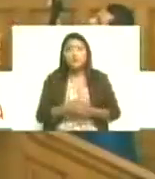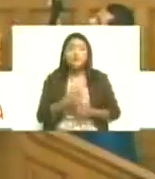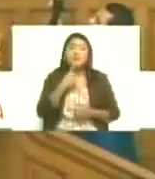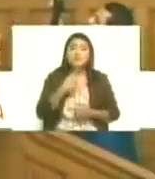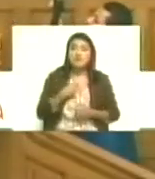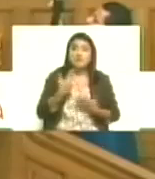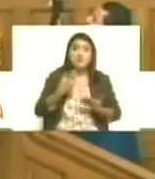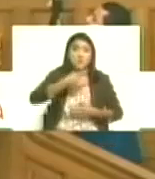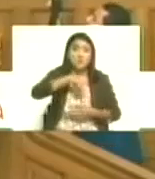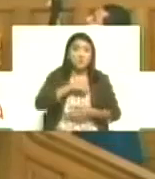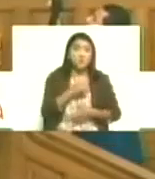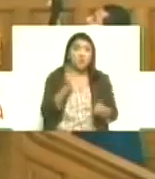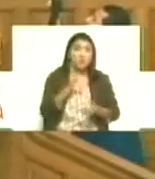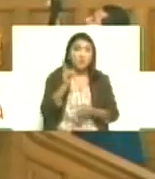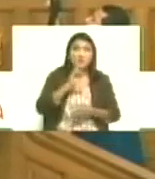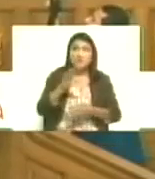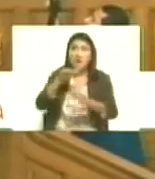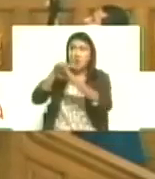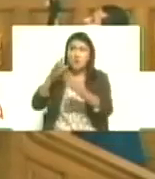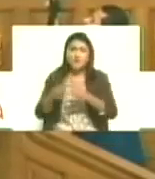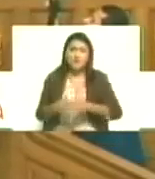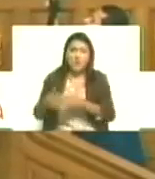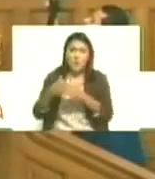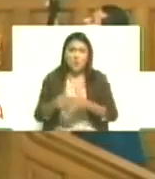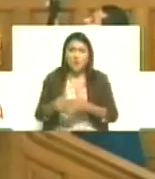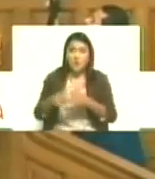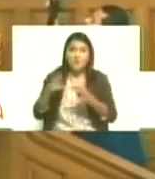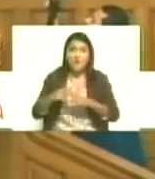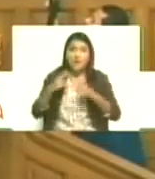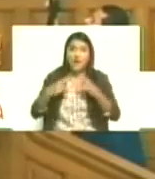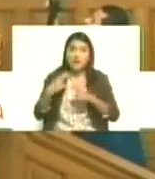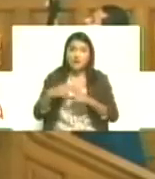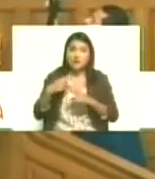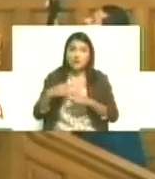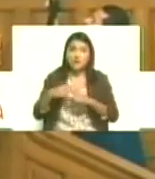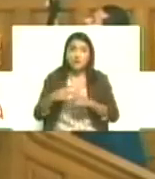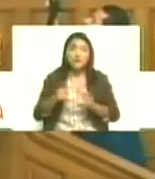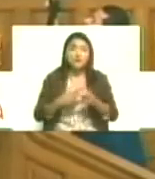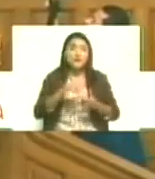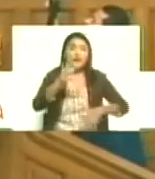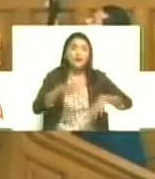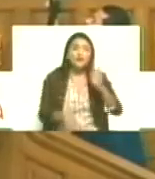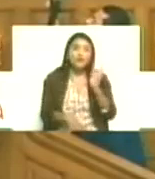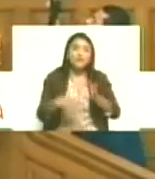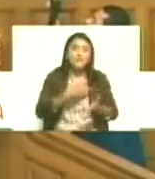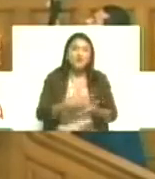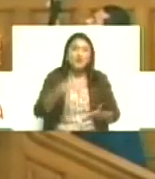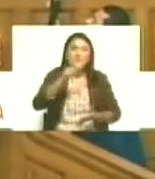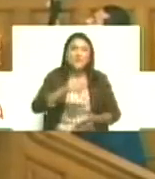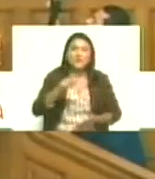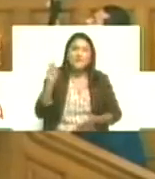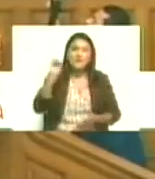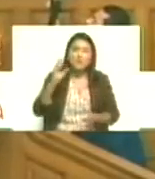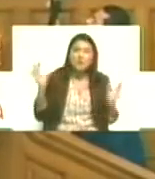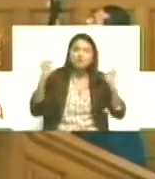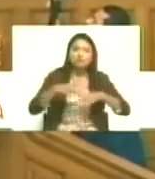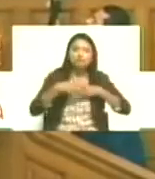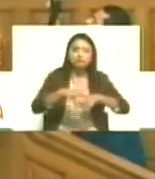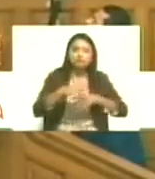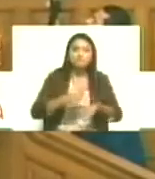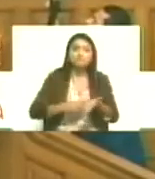catalogándonos de amenaza inusual y extraordinaria. Y 14 millones de venezolanos salieron a las calles a